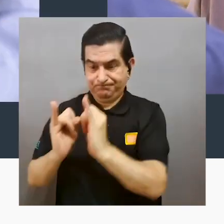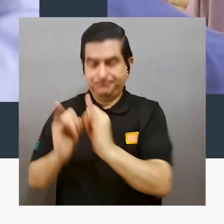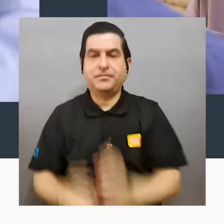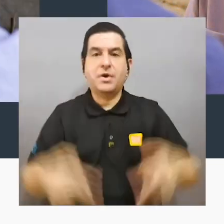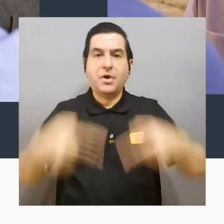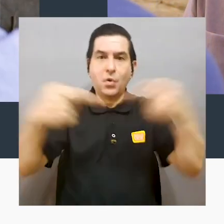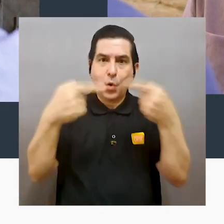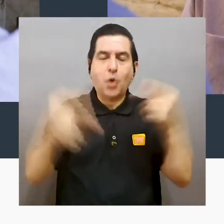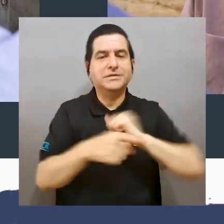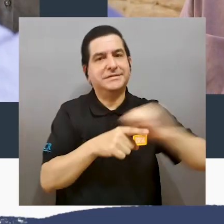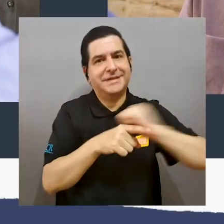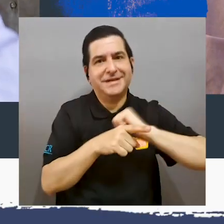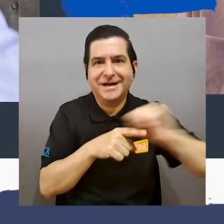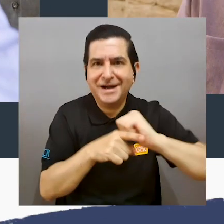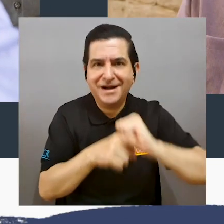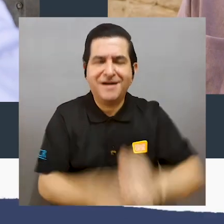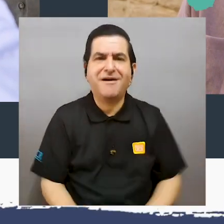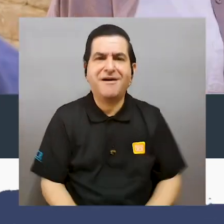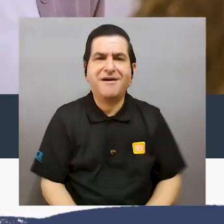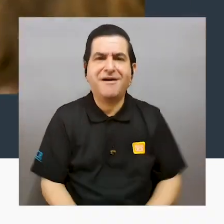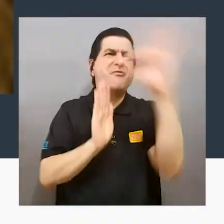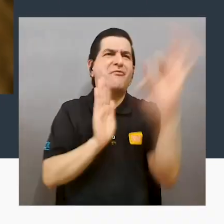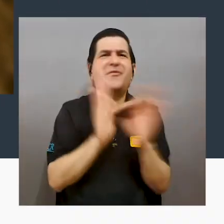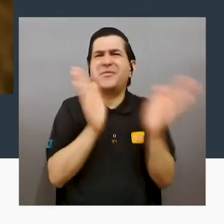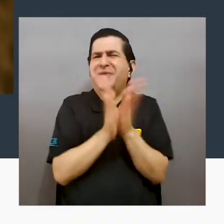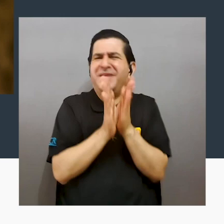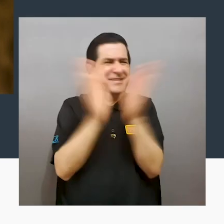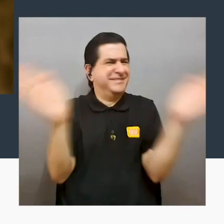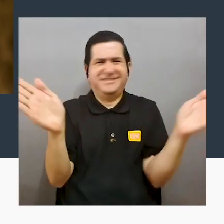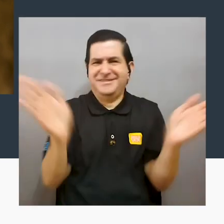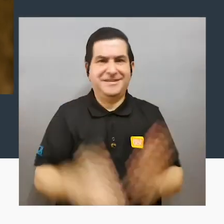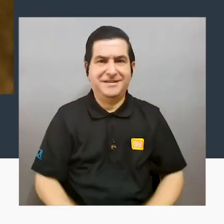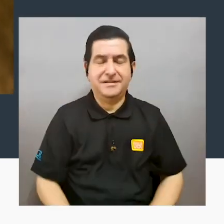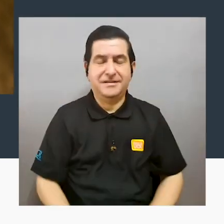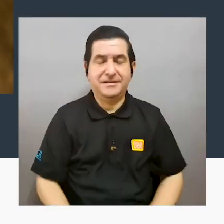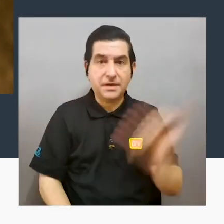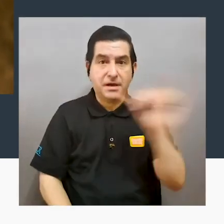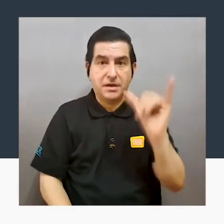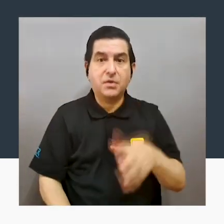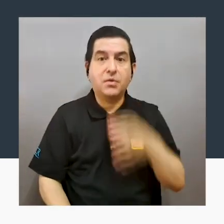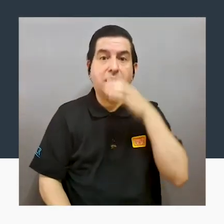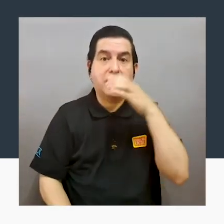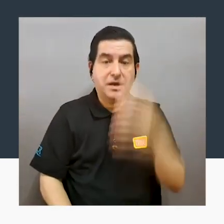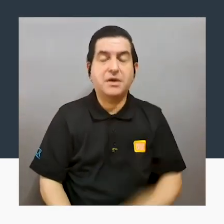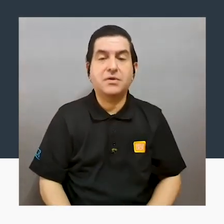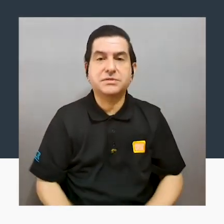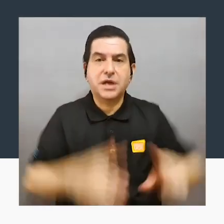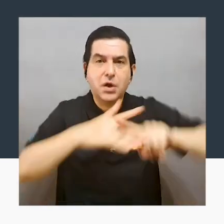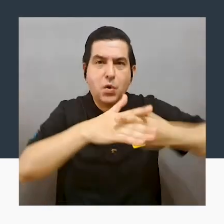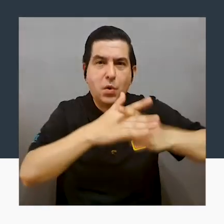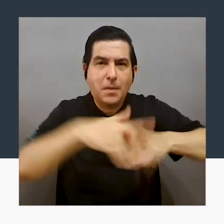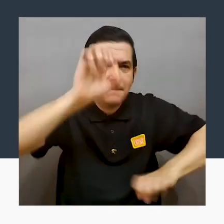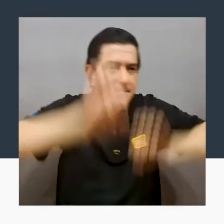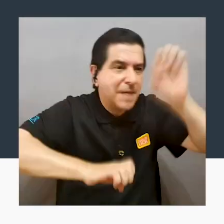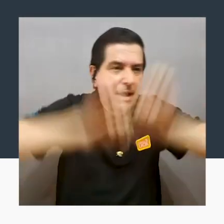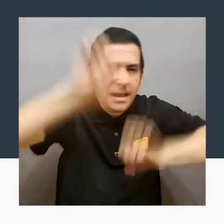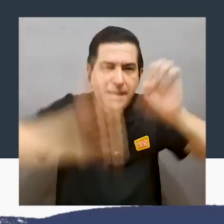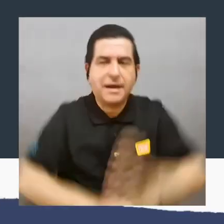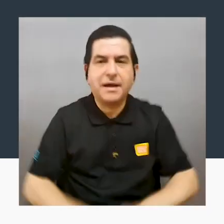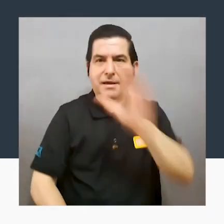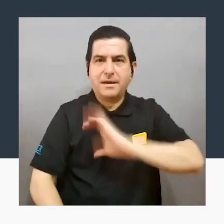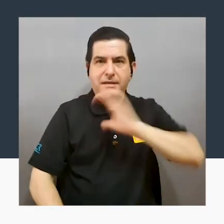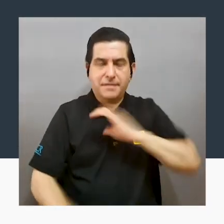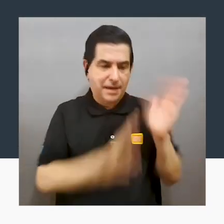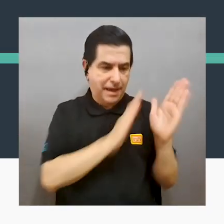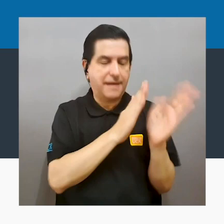individualizado en oposición a capacitaciones y fórmulas más generales. Además, recomienda la creación de mecanismos de evaluación